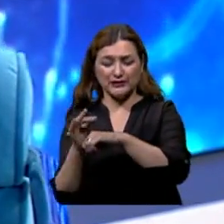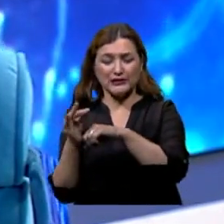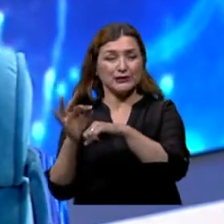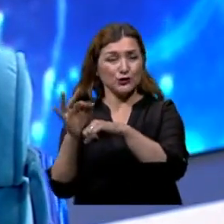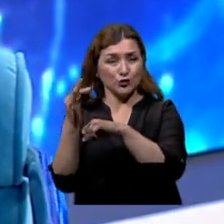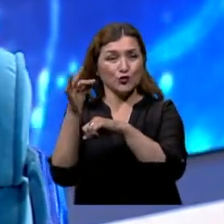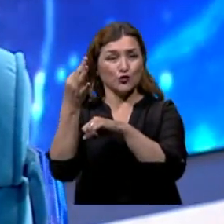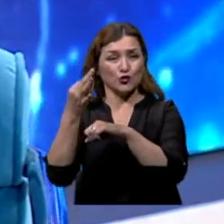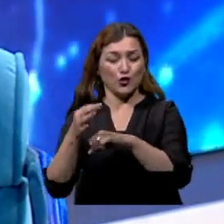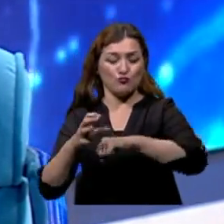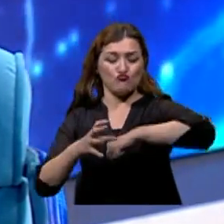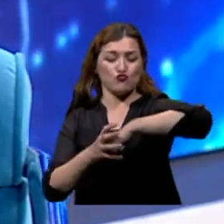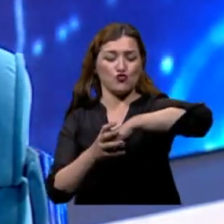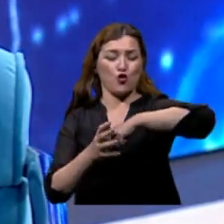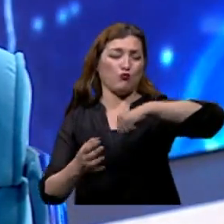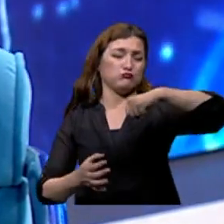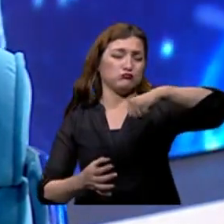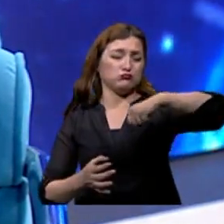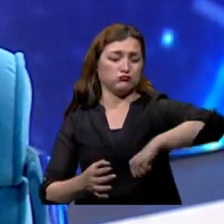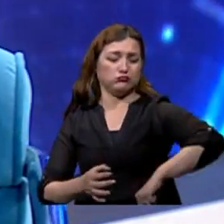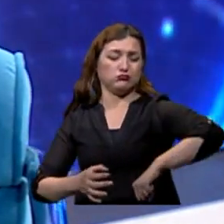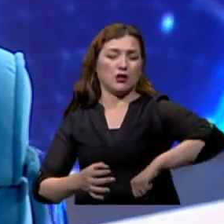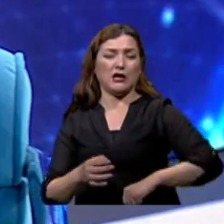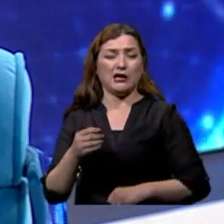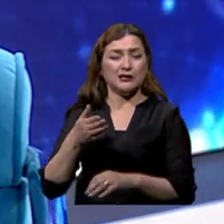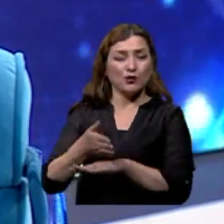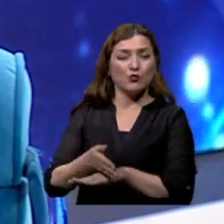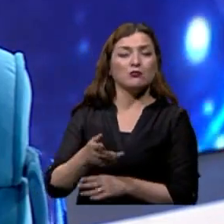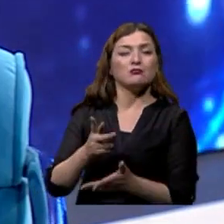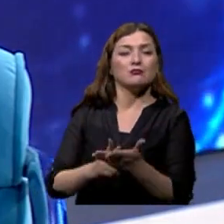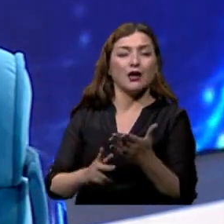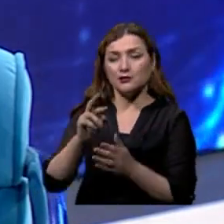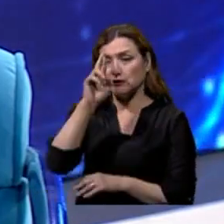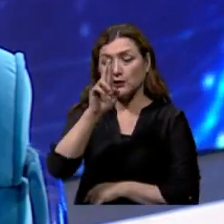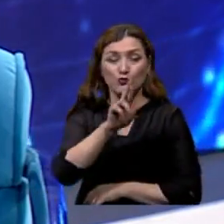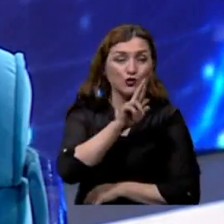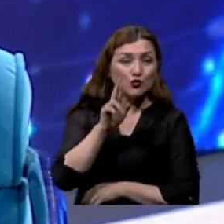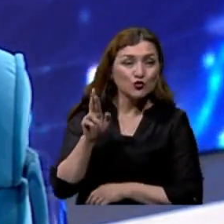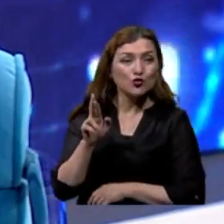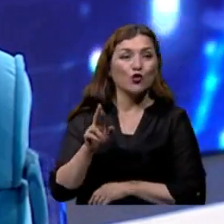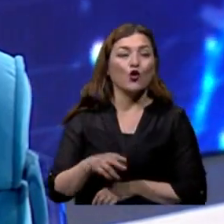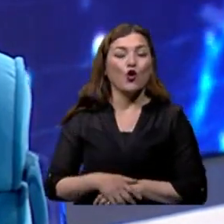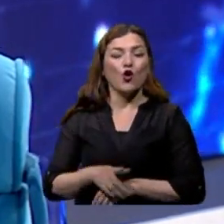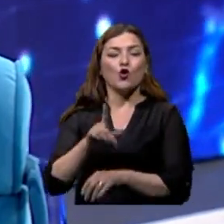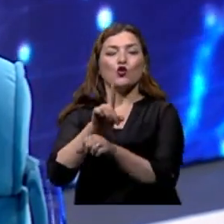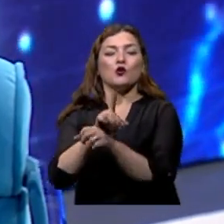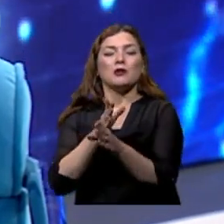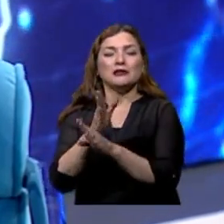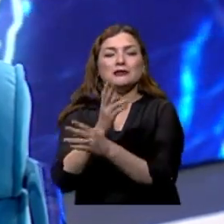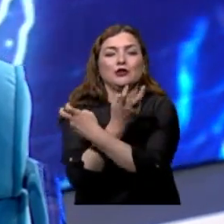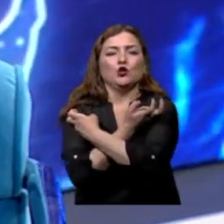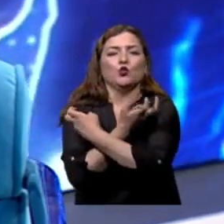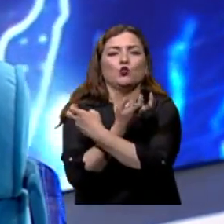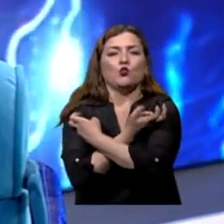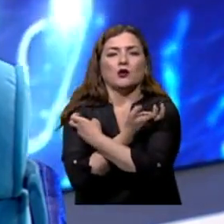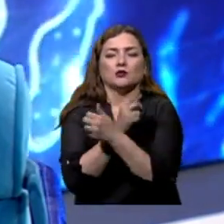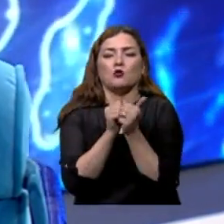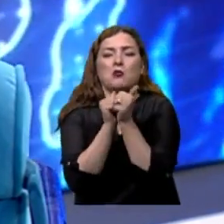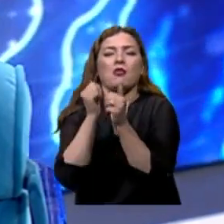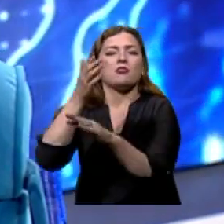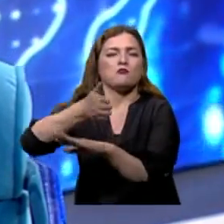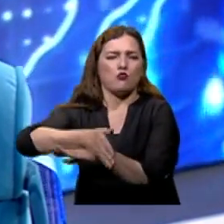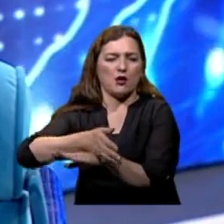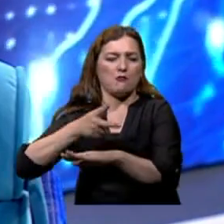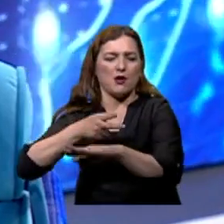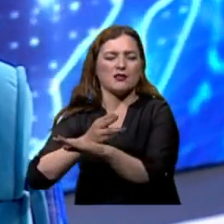famoso muñón que se puede hacer, y de ahí ustedes le dan paso a rehabilitación, ¿o el traumatólogo también acompaña después de que